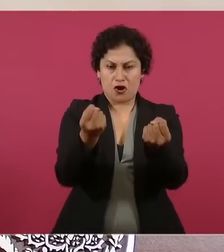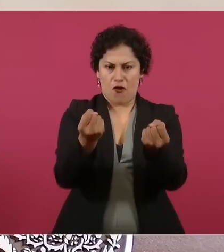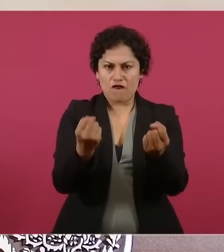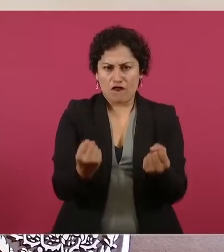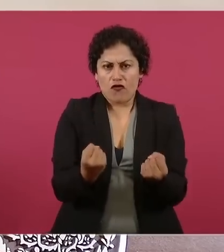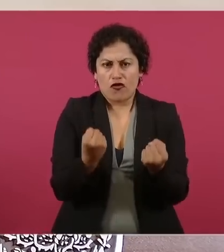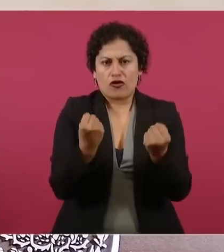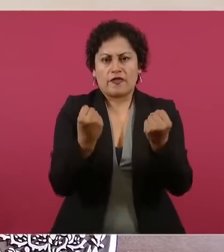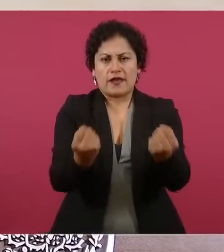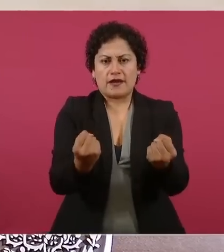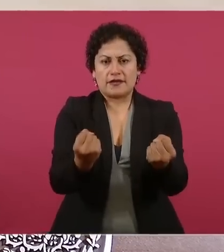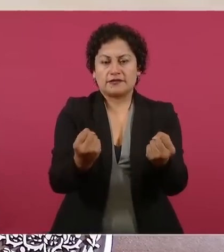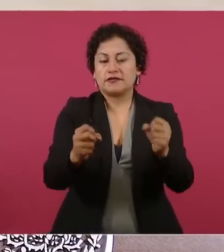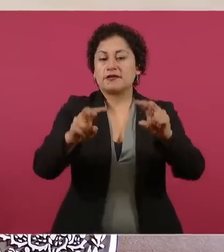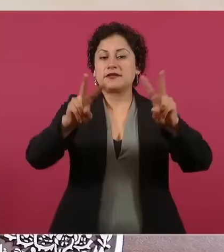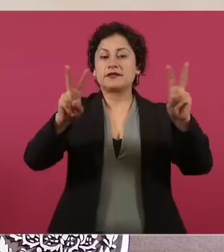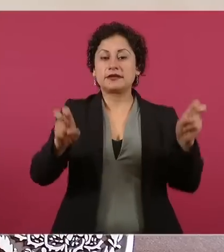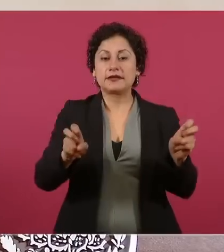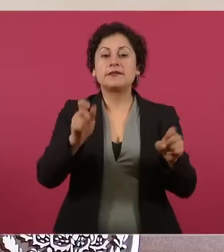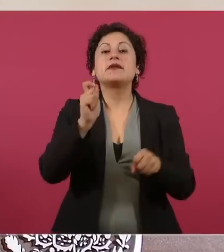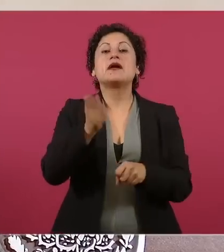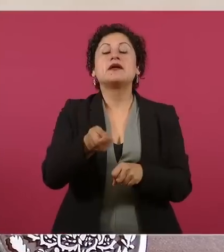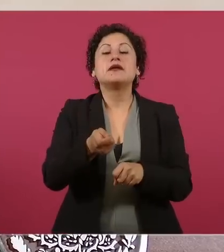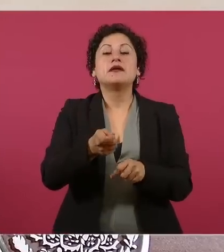la ingeniería ferroviaria.